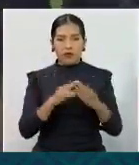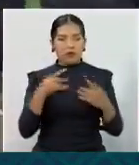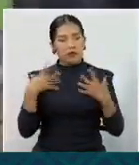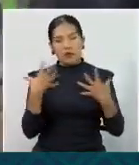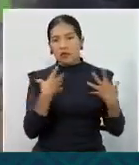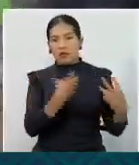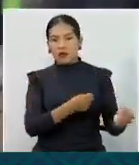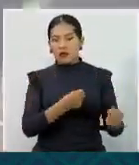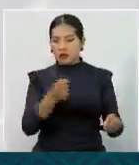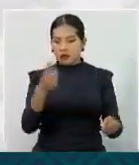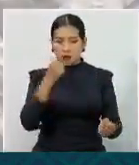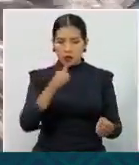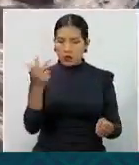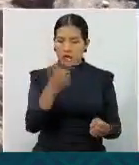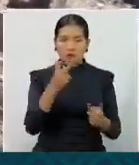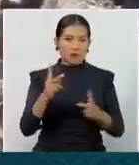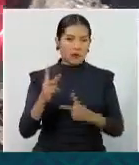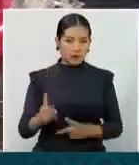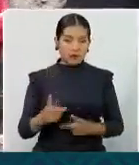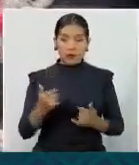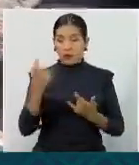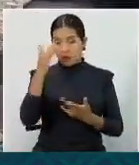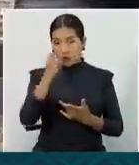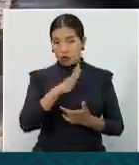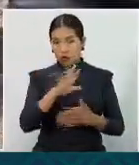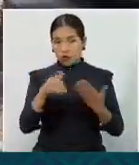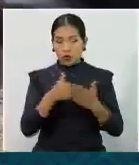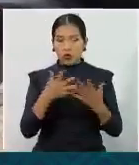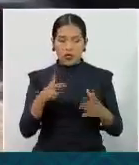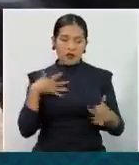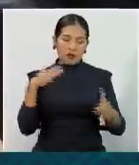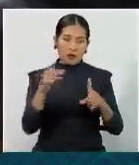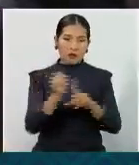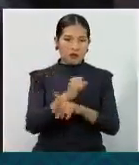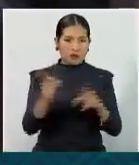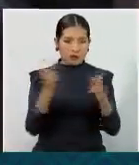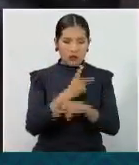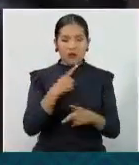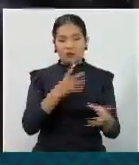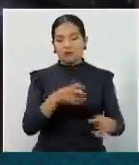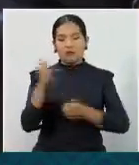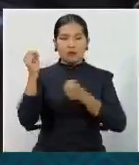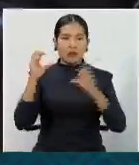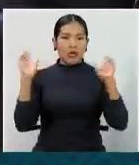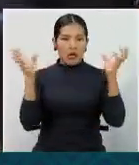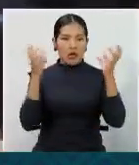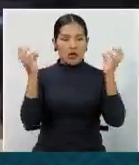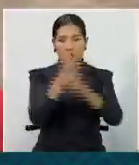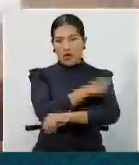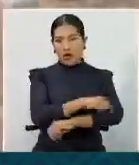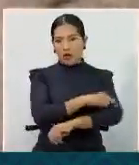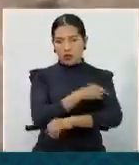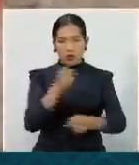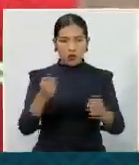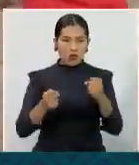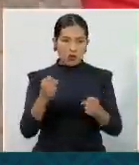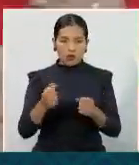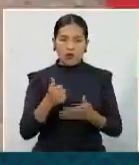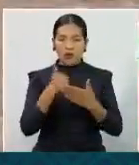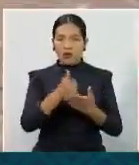a la hermana 3 personas. Estos 2 sujetos con graves lesiones fueron trasladados en ambulancias con resguardo de bomberos.